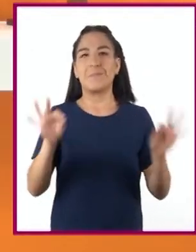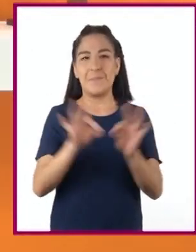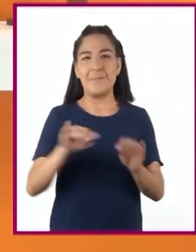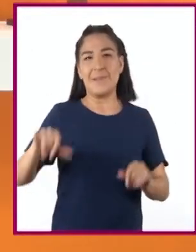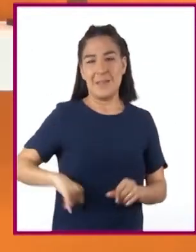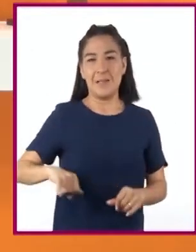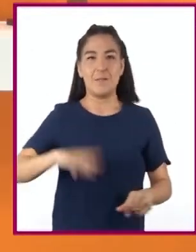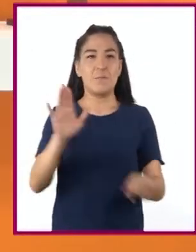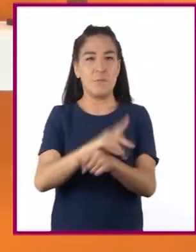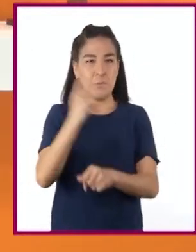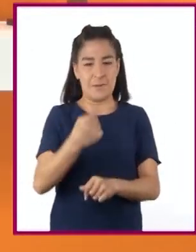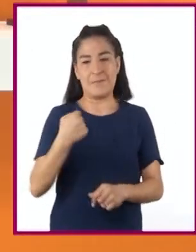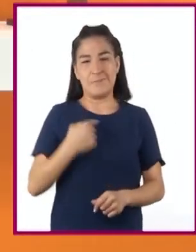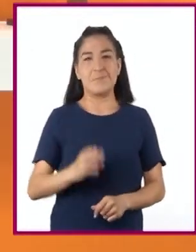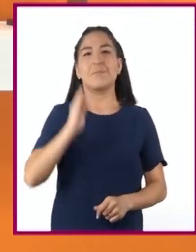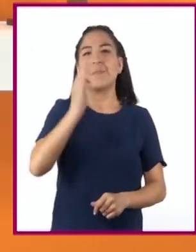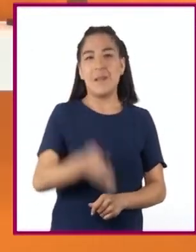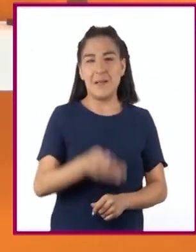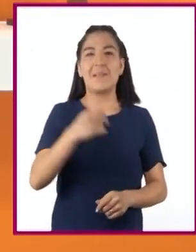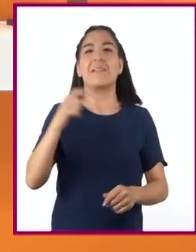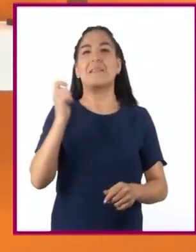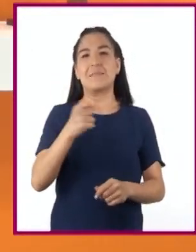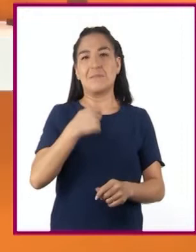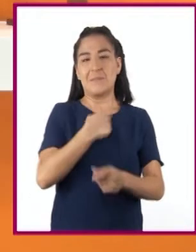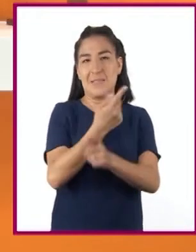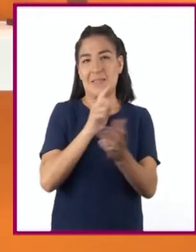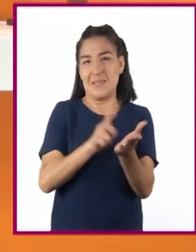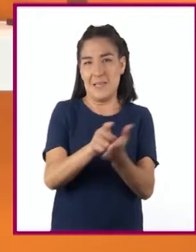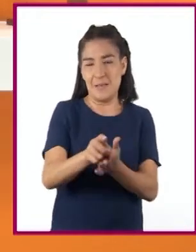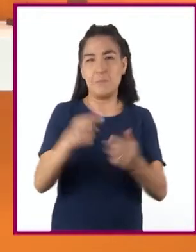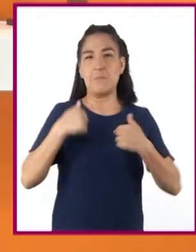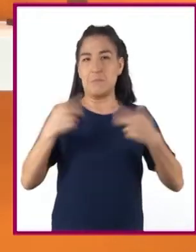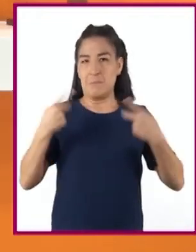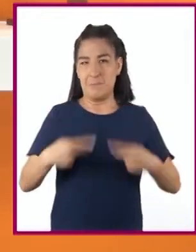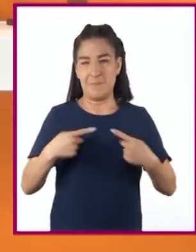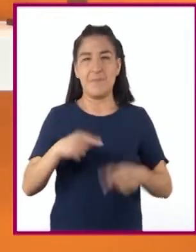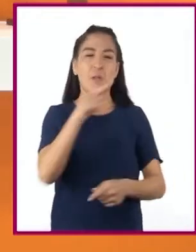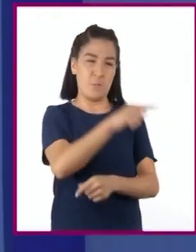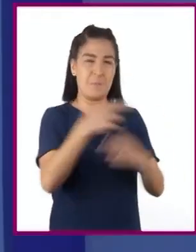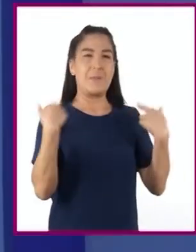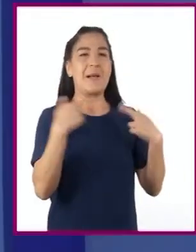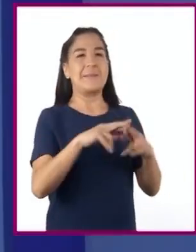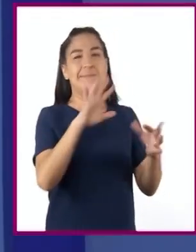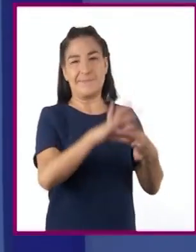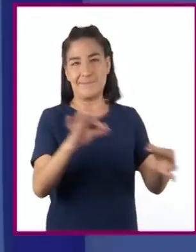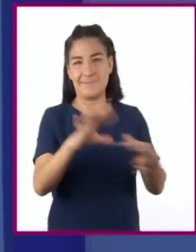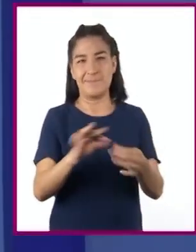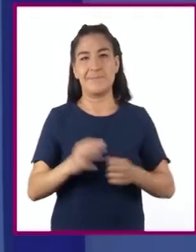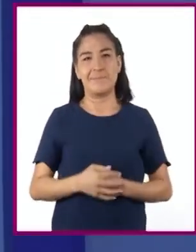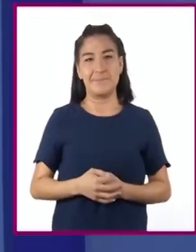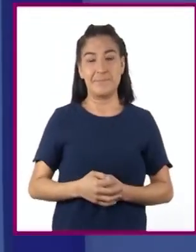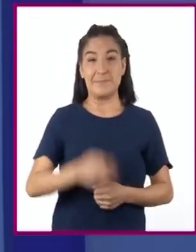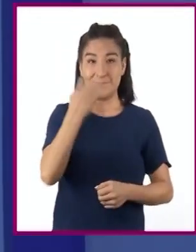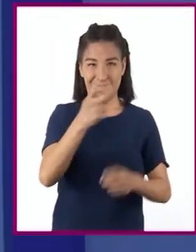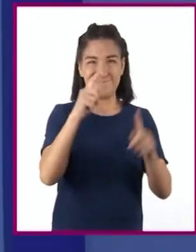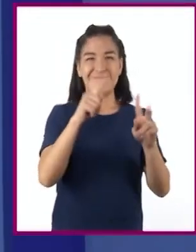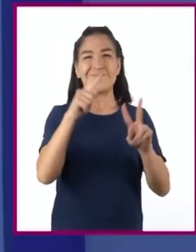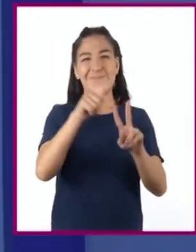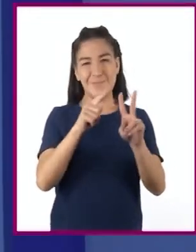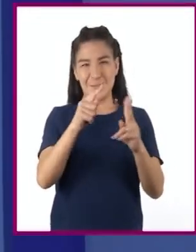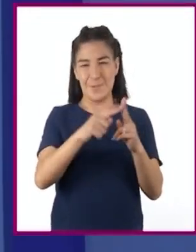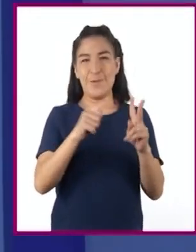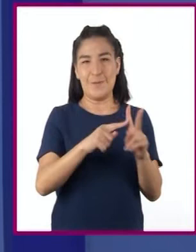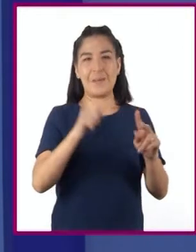porque garantizan mis derechos como persona y le pediría, maestra, que los explicara. En dichos artículos